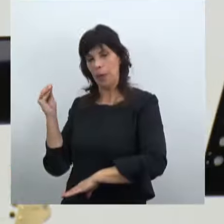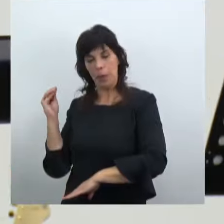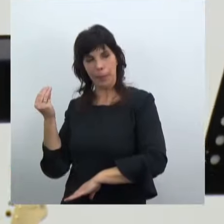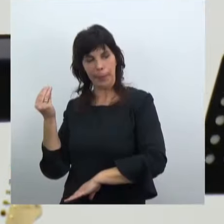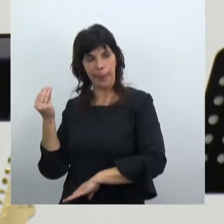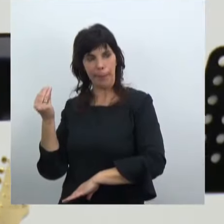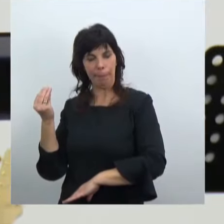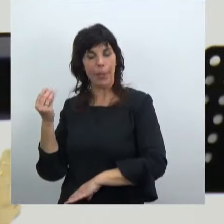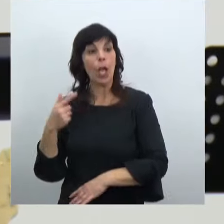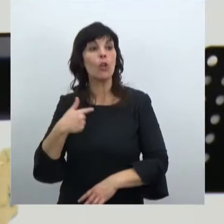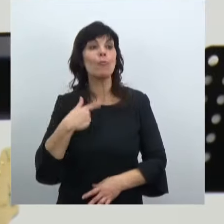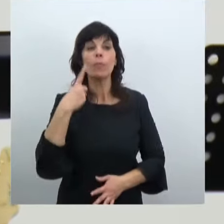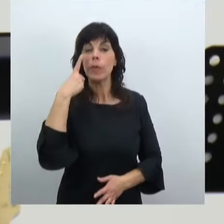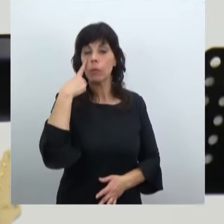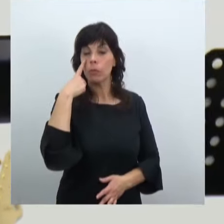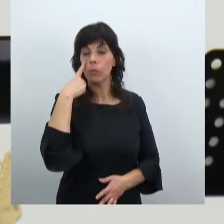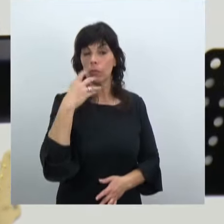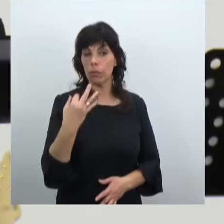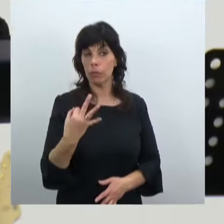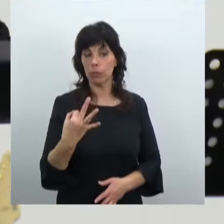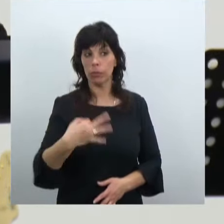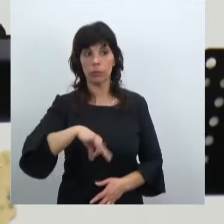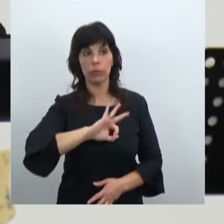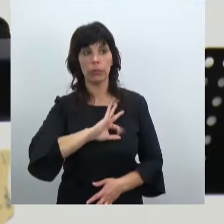cosa cuenta, que